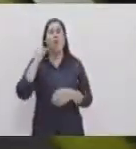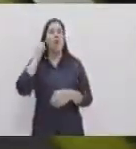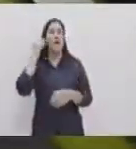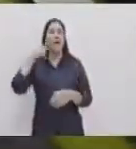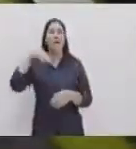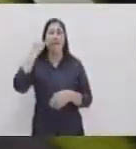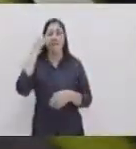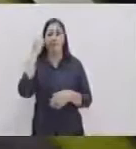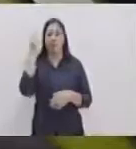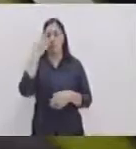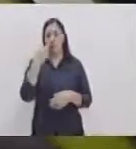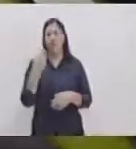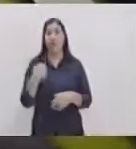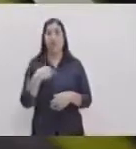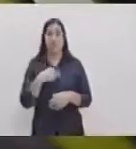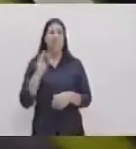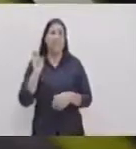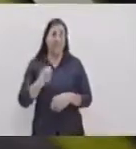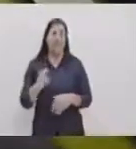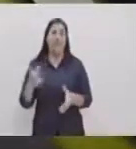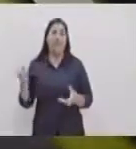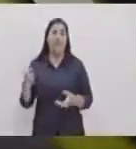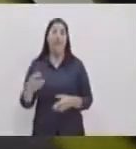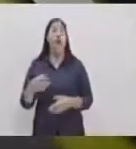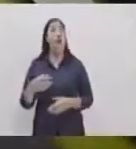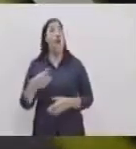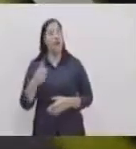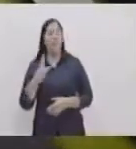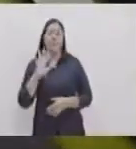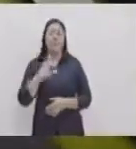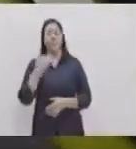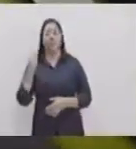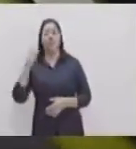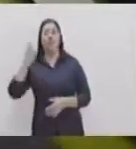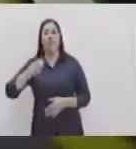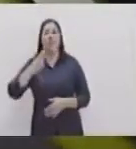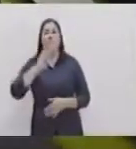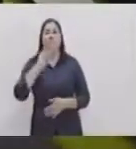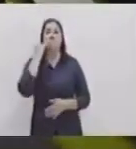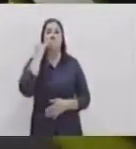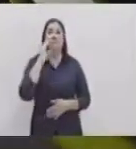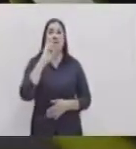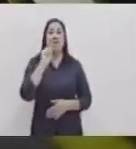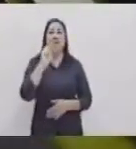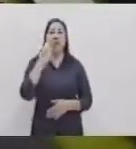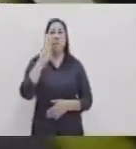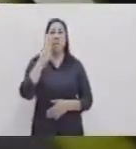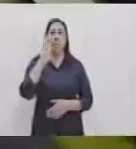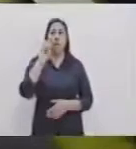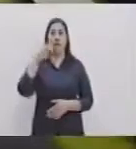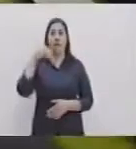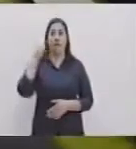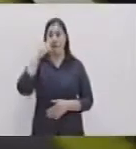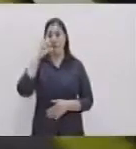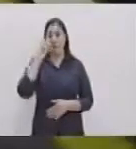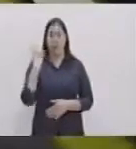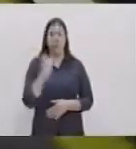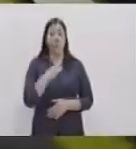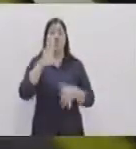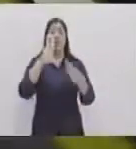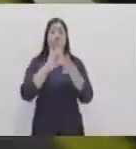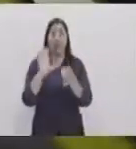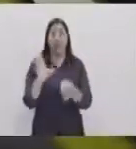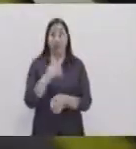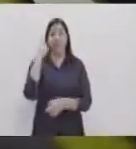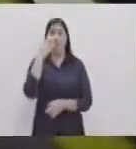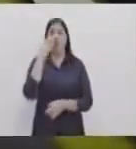es. ¿Qué más necesitamos? Necesitamos bicarbonato de sodio. Así es. El bicarbonato de sodio,